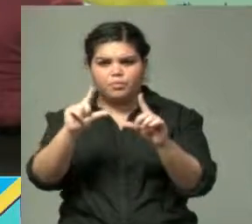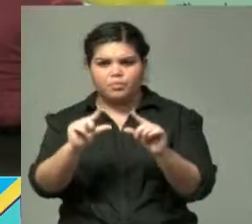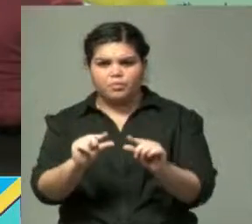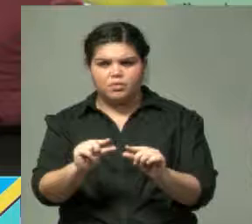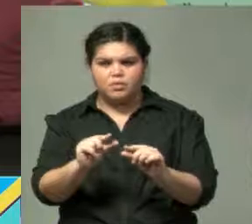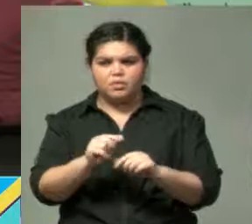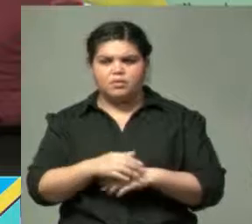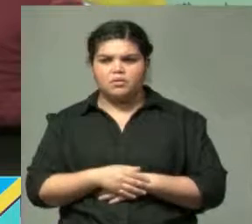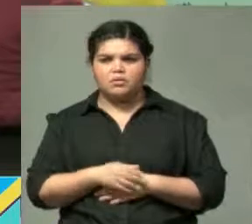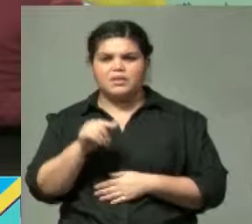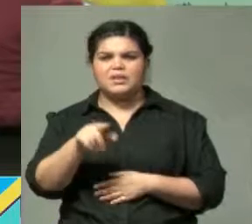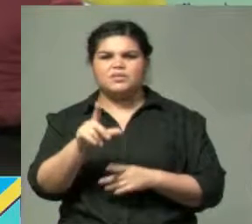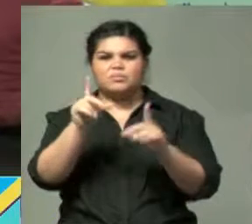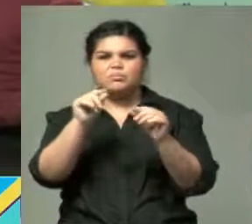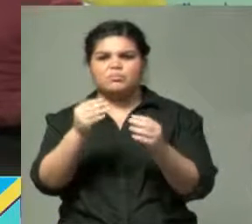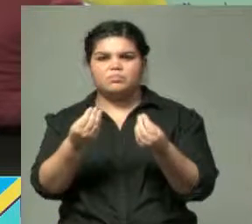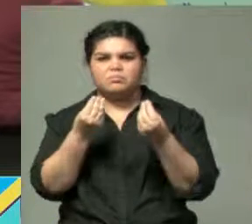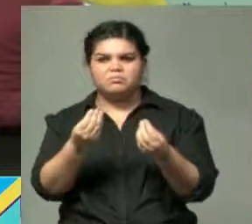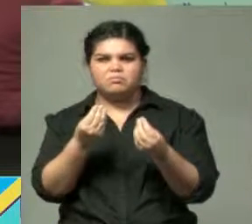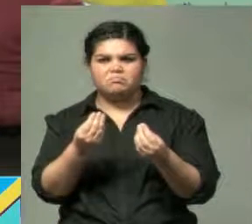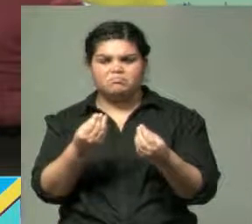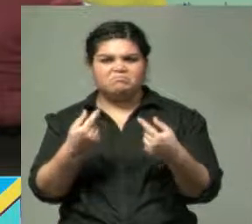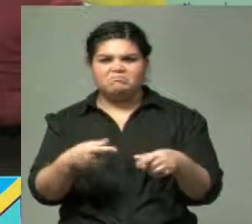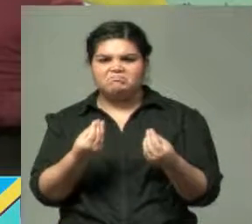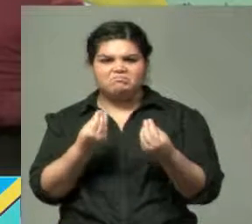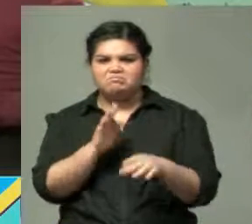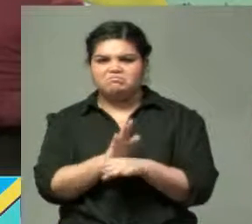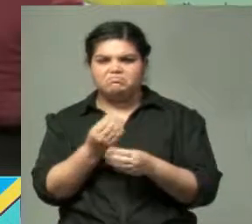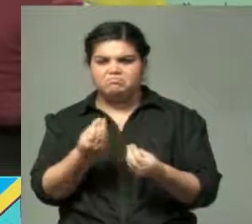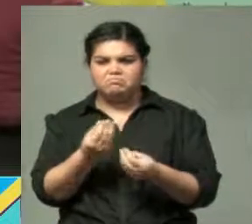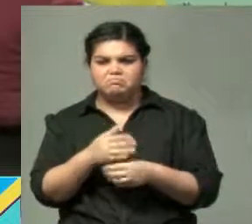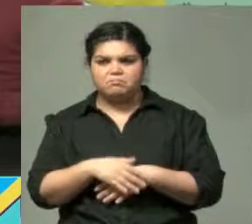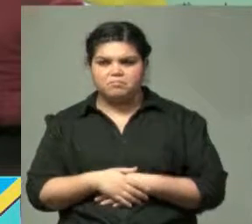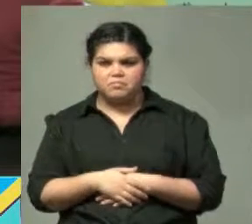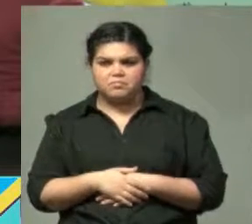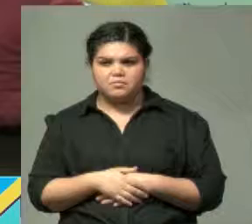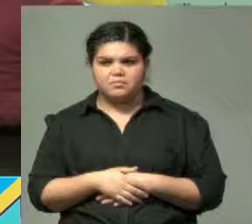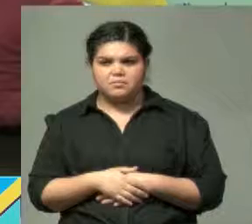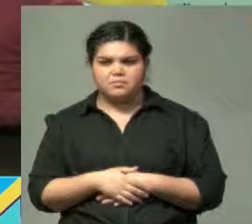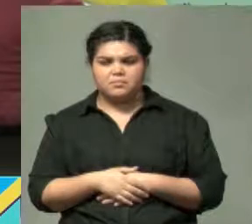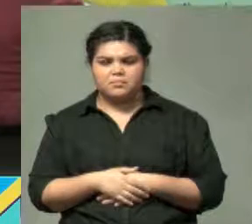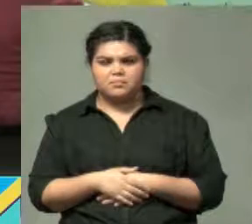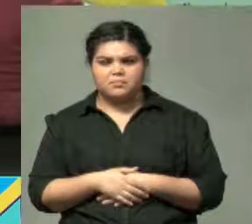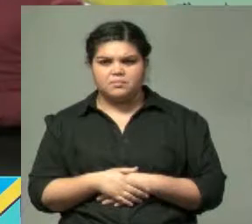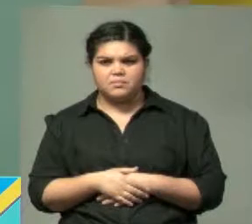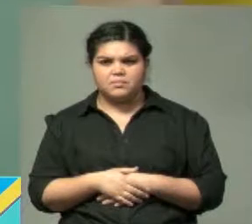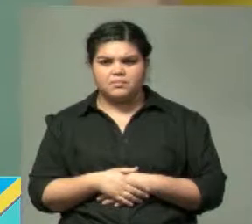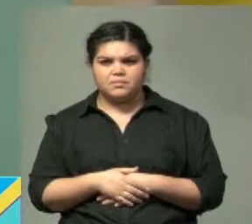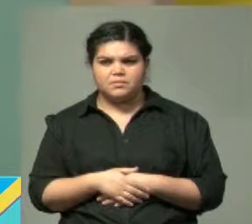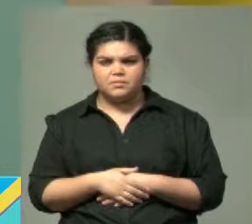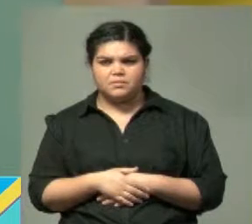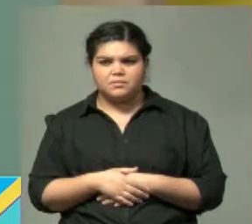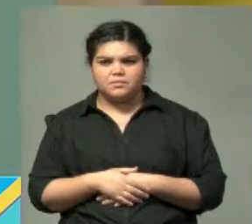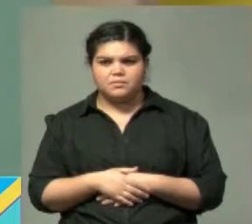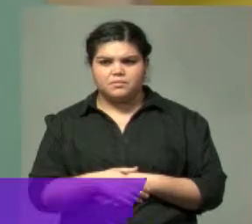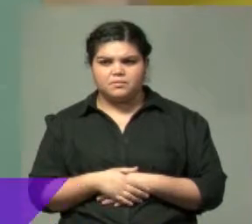3,7%. ¿Qué nos dice este número hoy, actualmente? Bueno, hay una, para los que son